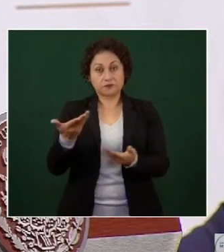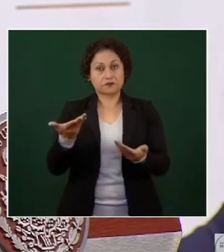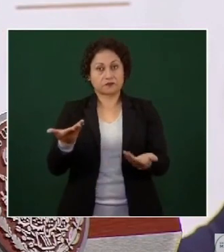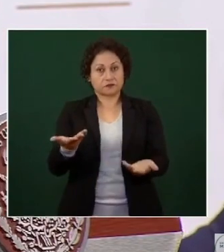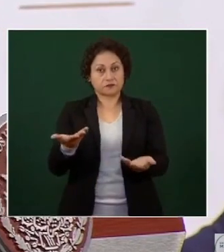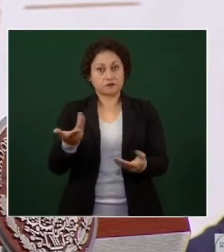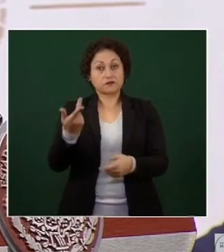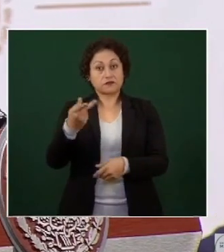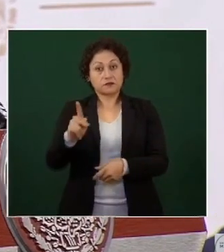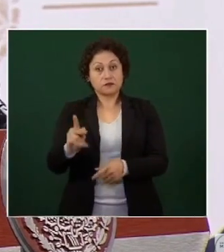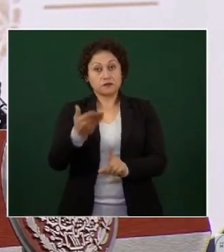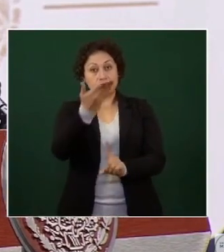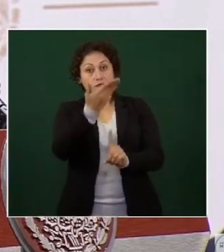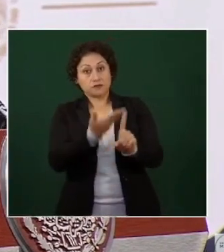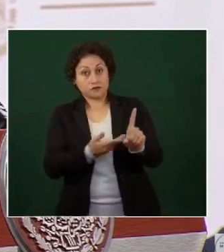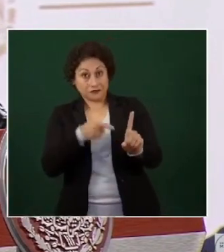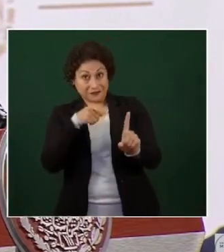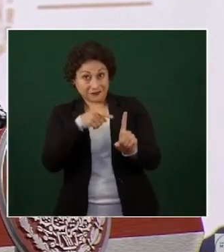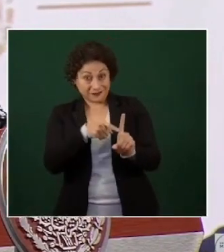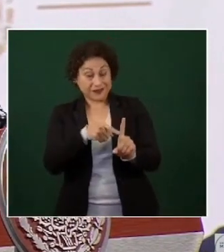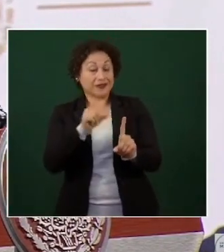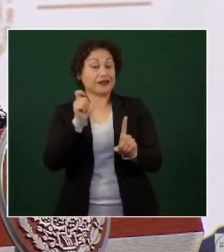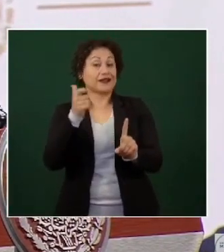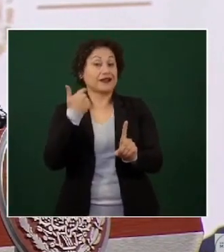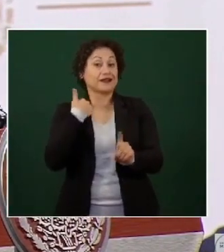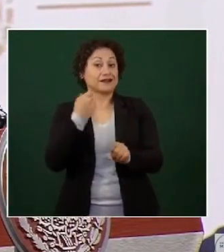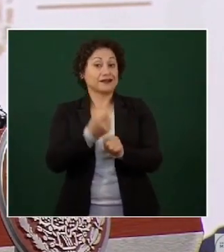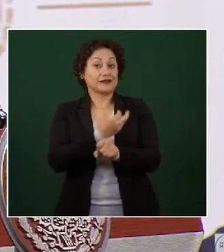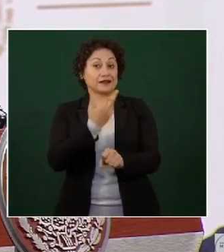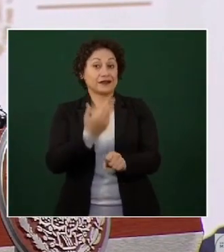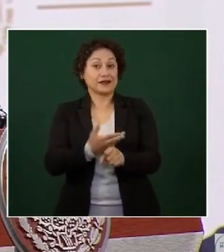hombre con mucho poder.